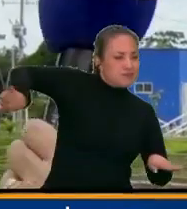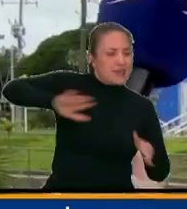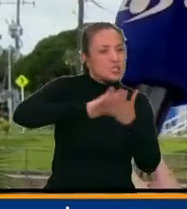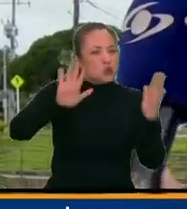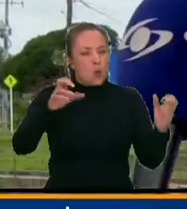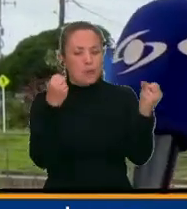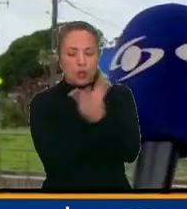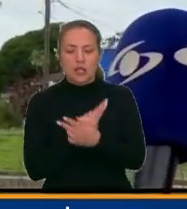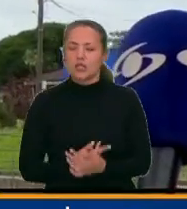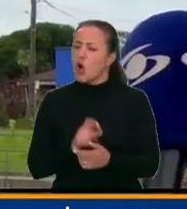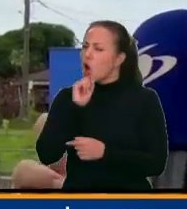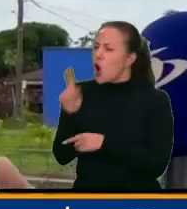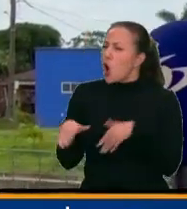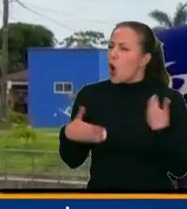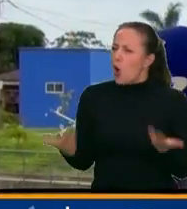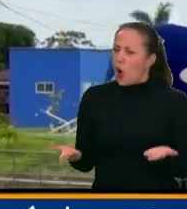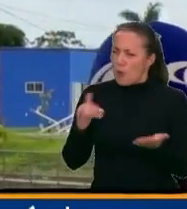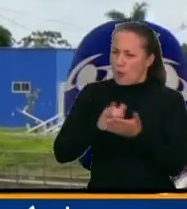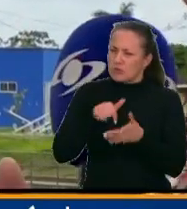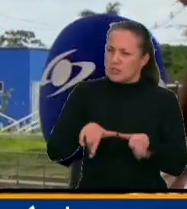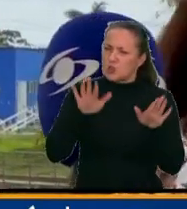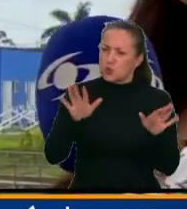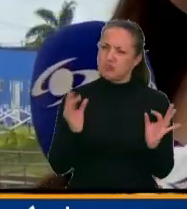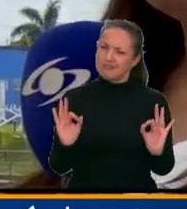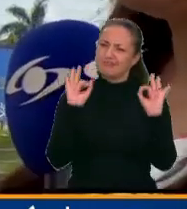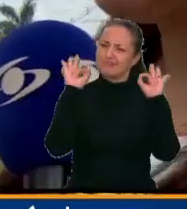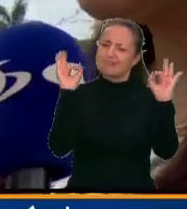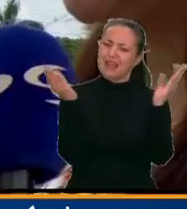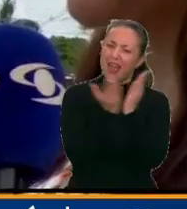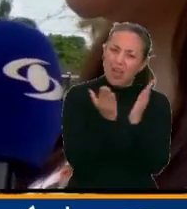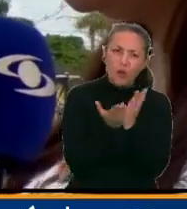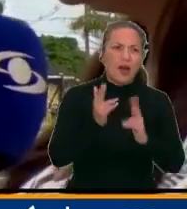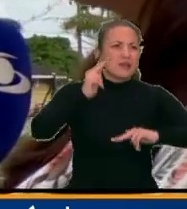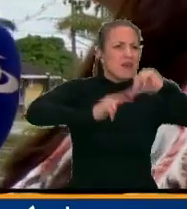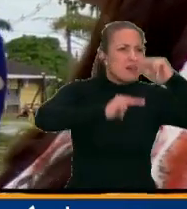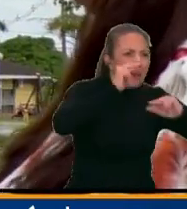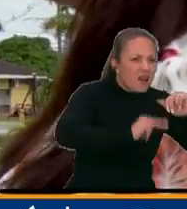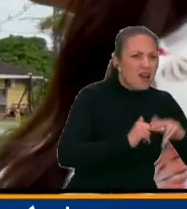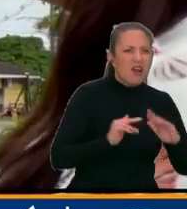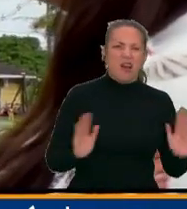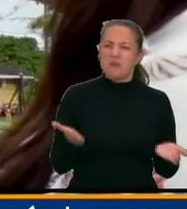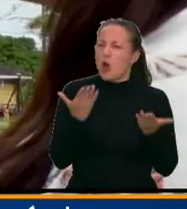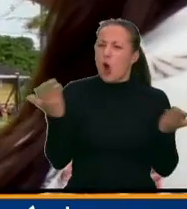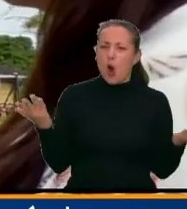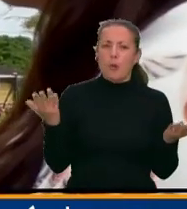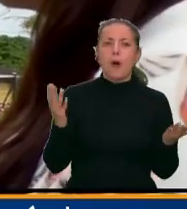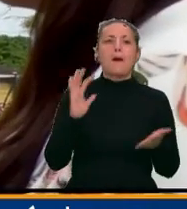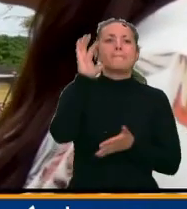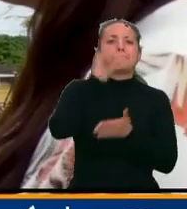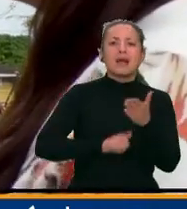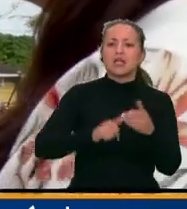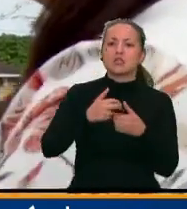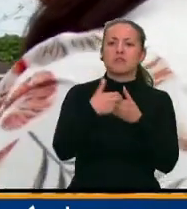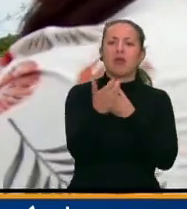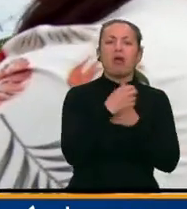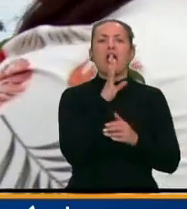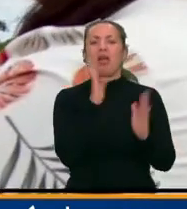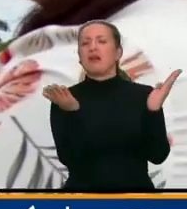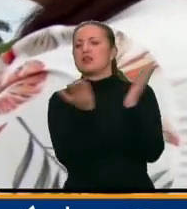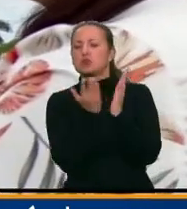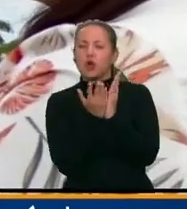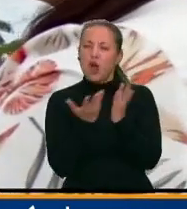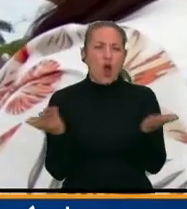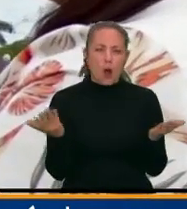Cómo se va a mejorar esa calidad educativa en el tema de infraestructura Cómo reducir la deserción escolar en la capital del sur